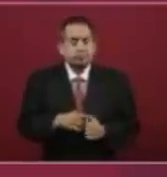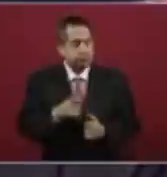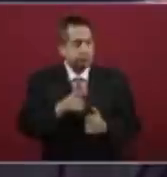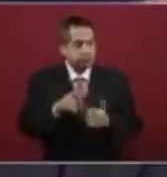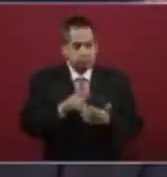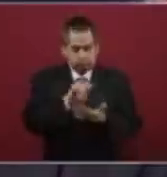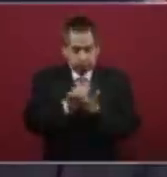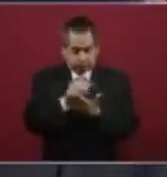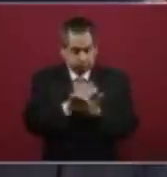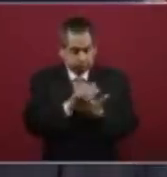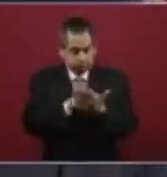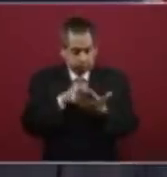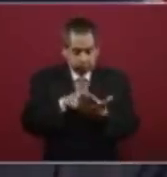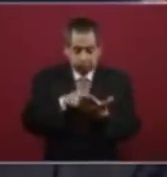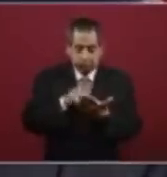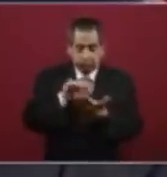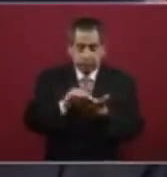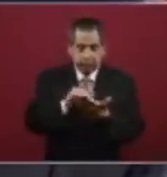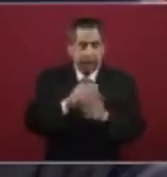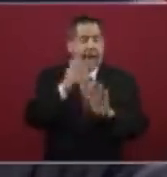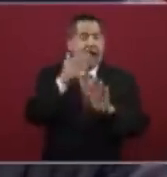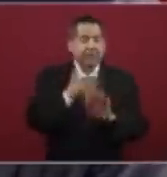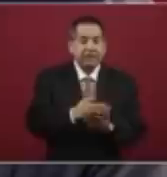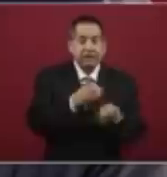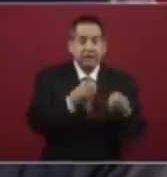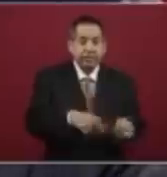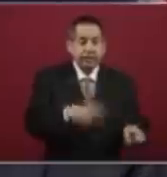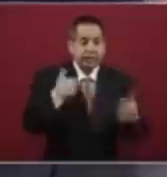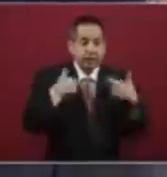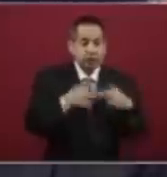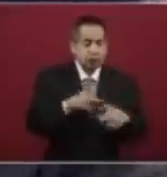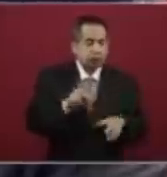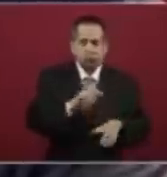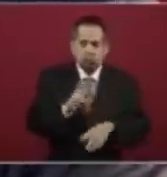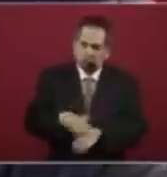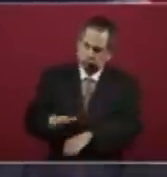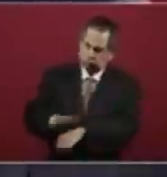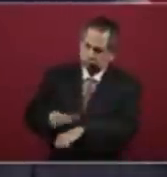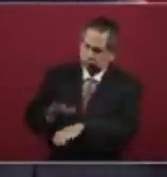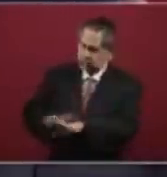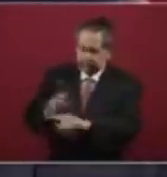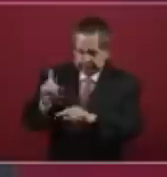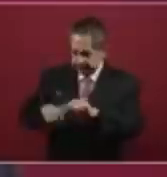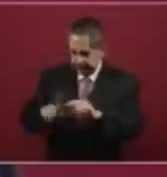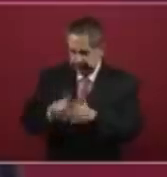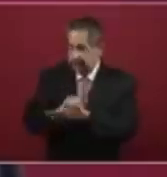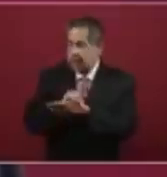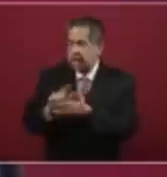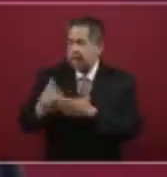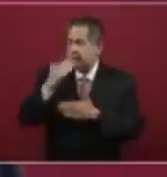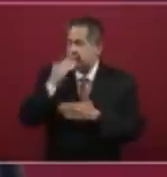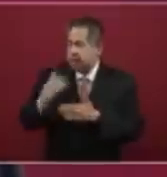disposiciones que afecten a los maestros, he dado instrucción que se quite todo,